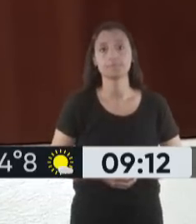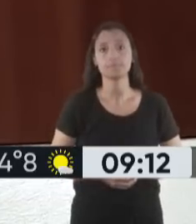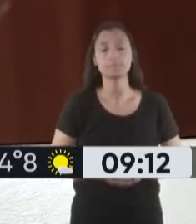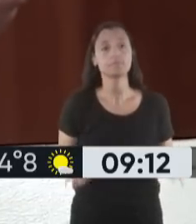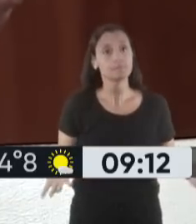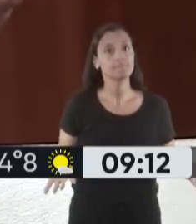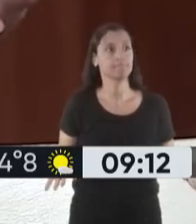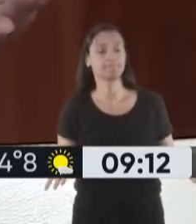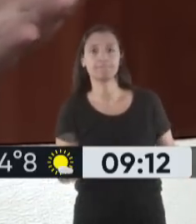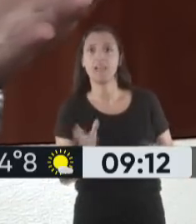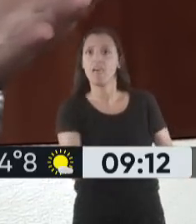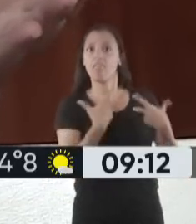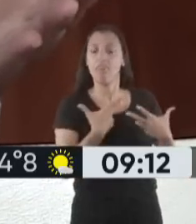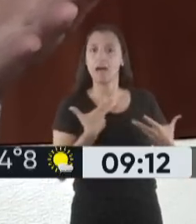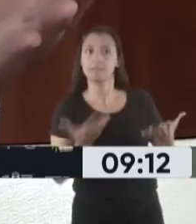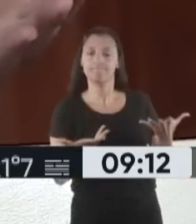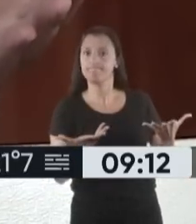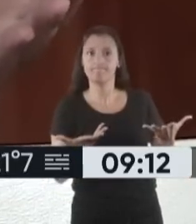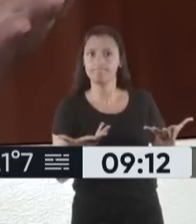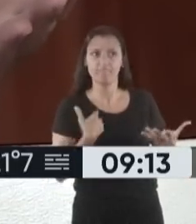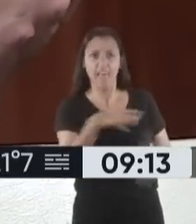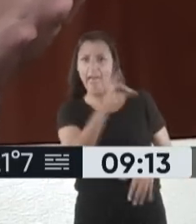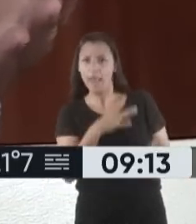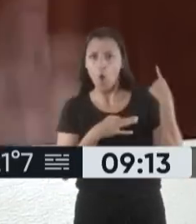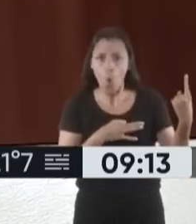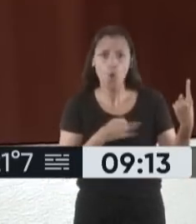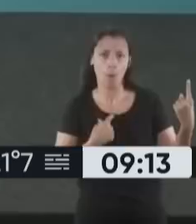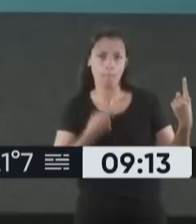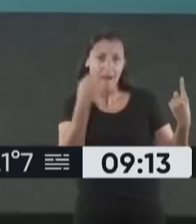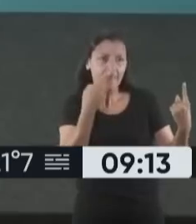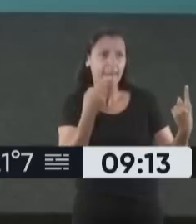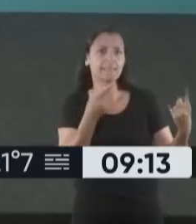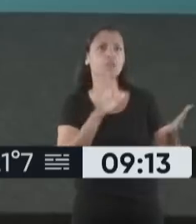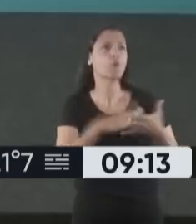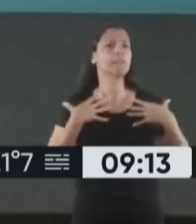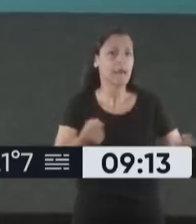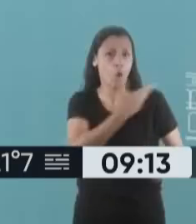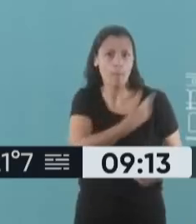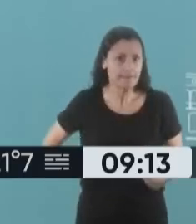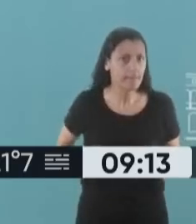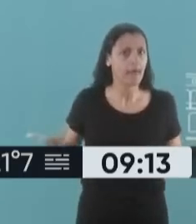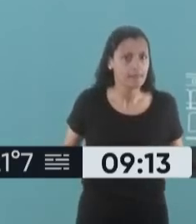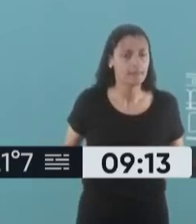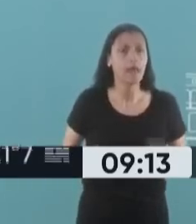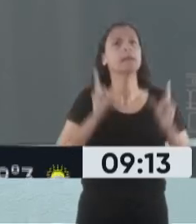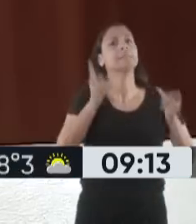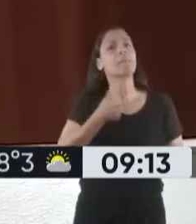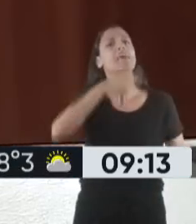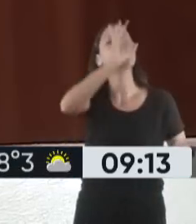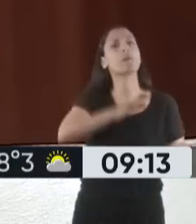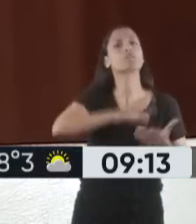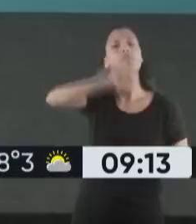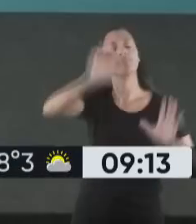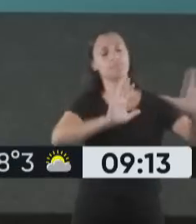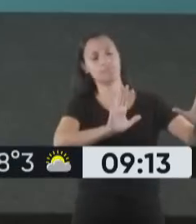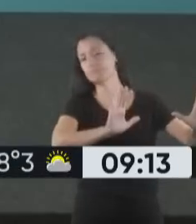Me ponen un aprieto porque ¿cómo no voy a preguntar por la salud del presidente? Bueno, muchas gracias, Gustavo. Y también por la inflación 6,6.